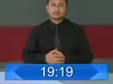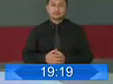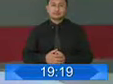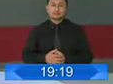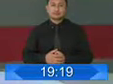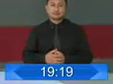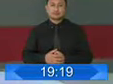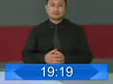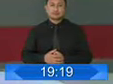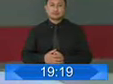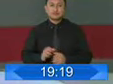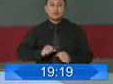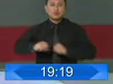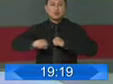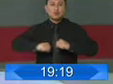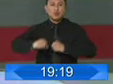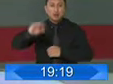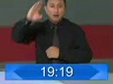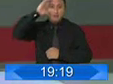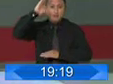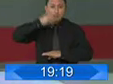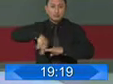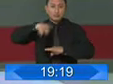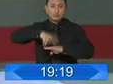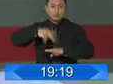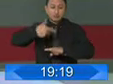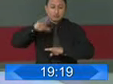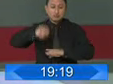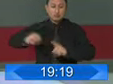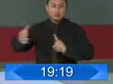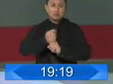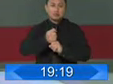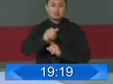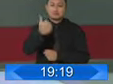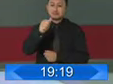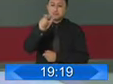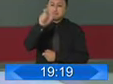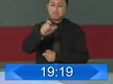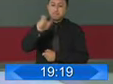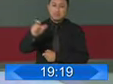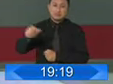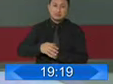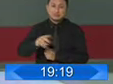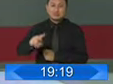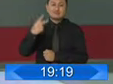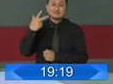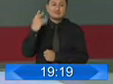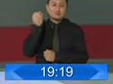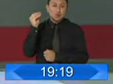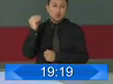Un operativo realizado por la Policía Nacional logró la detención de 10 personas, entre ellos 3 menores